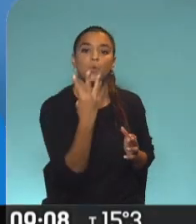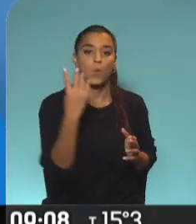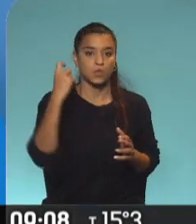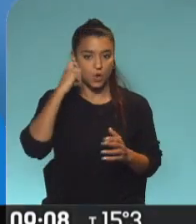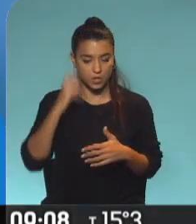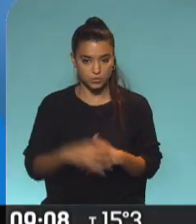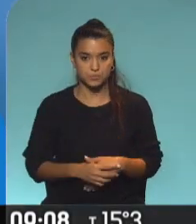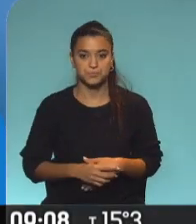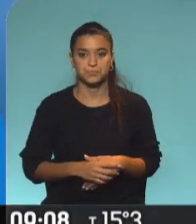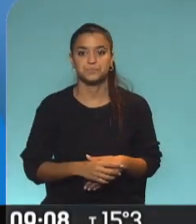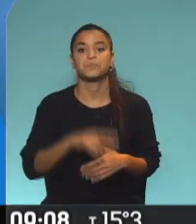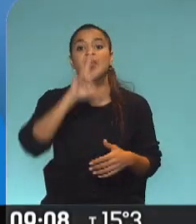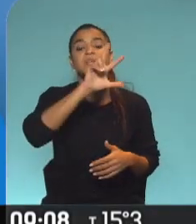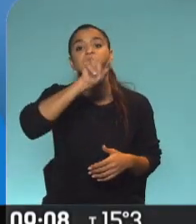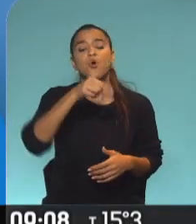años.